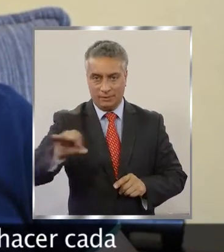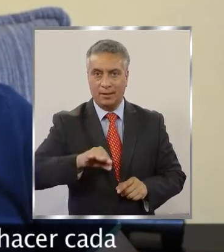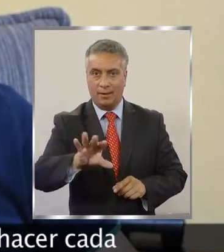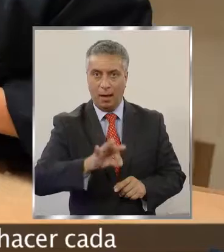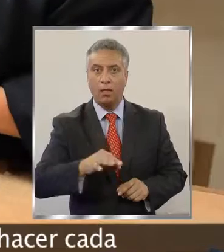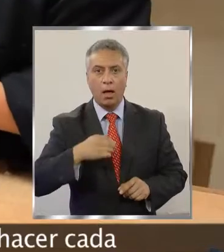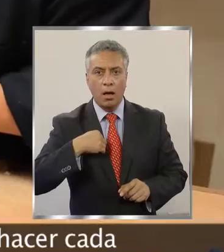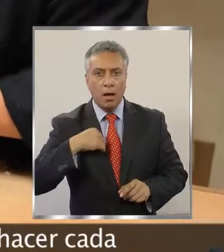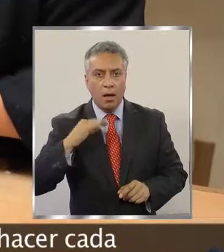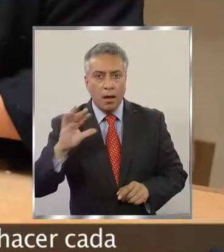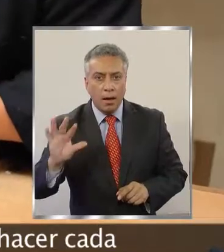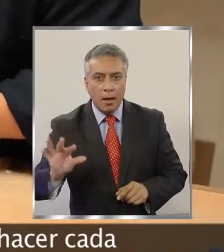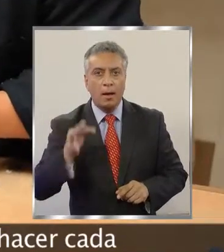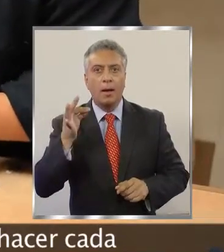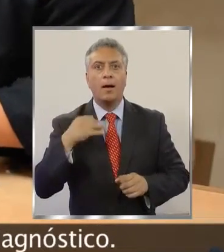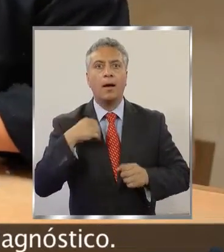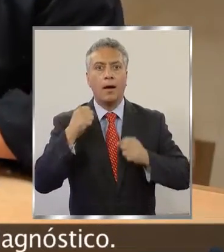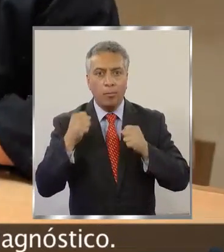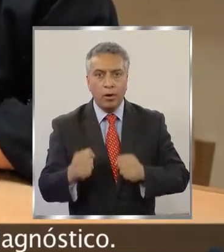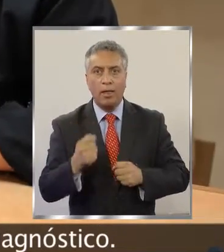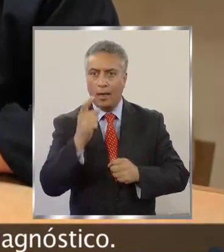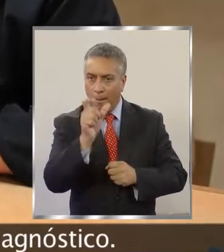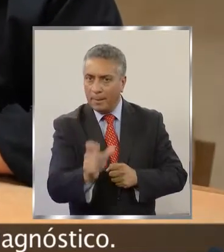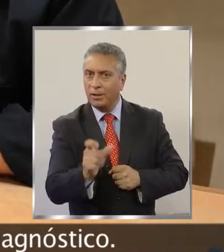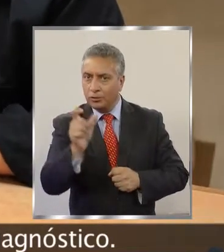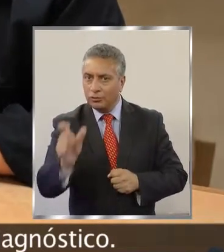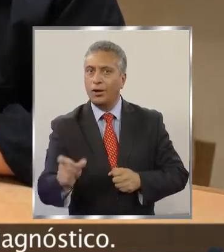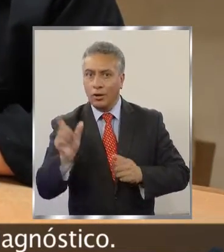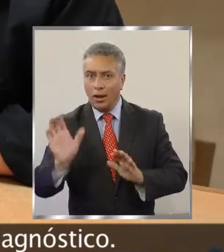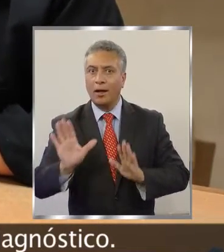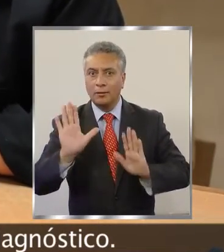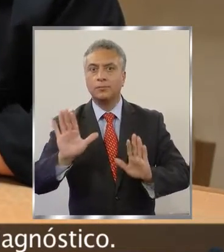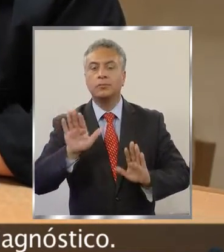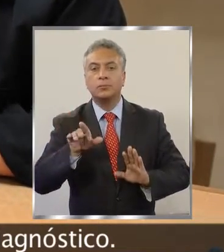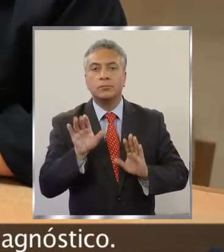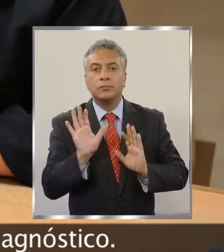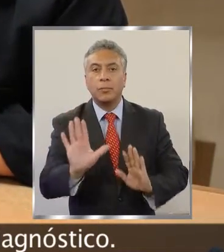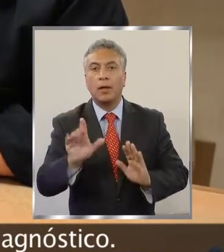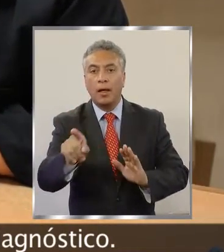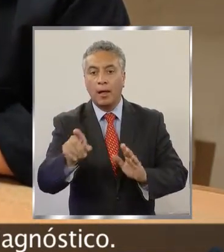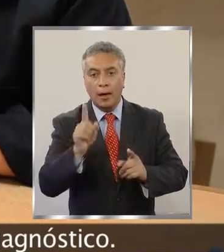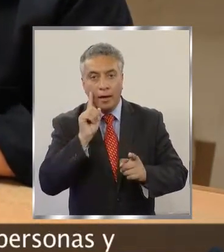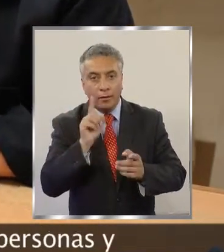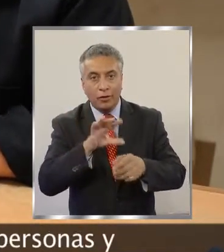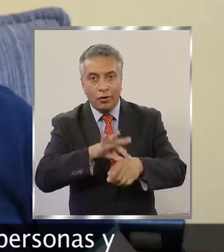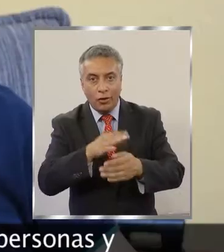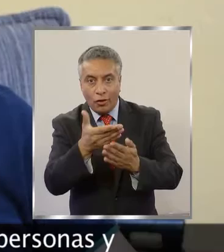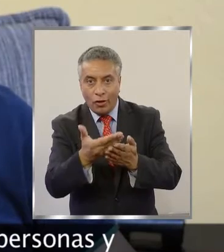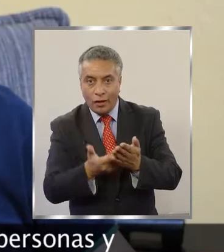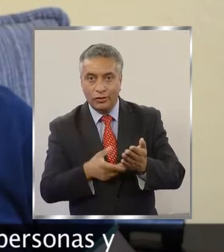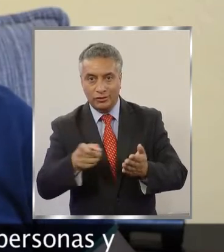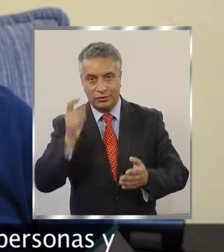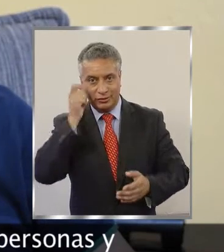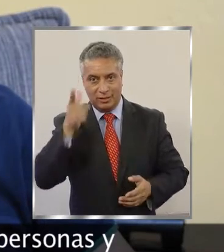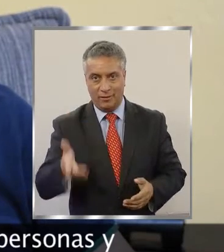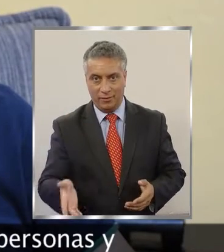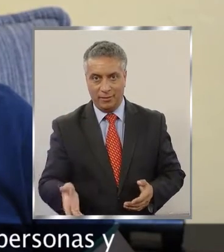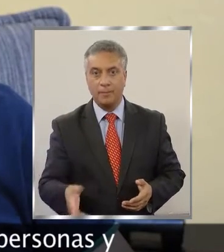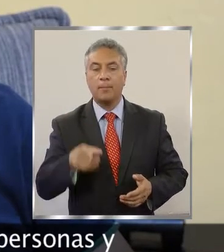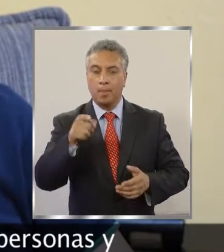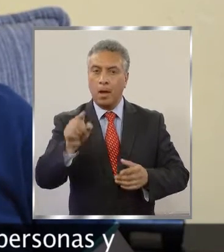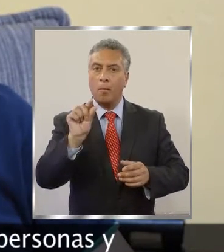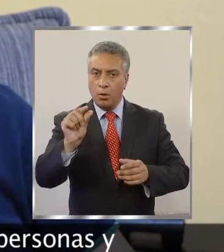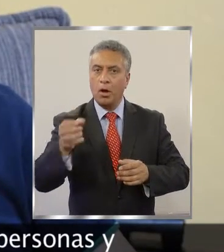descubriendo lo que podía hacer cada persona de acuerdo a su diagnóstico. Y así fuimos incorporando